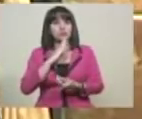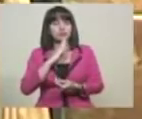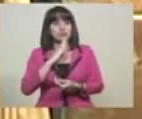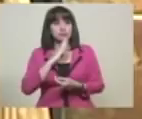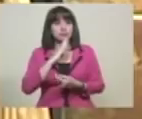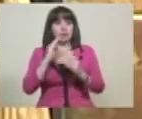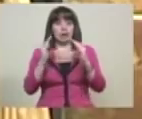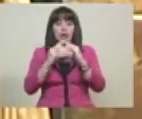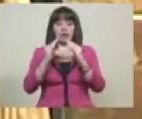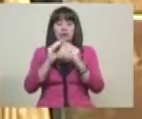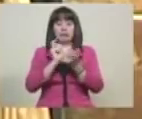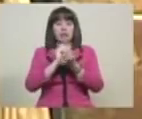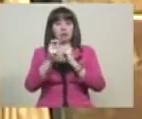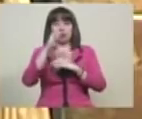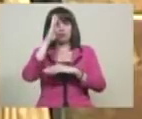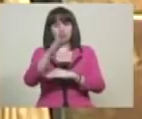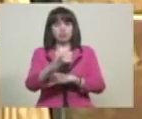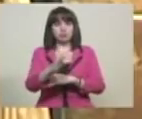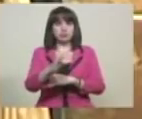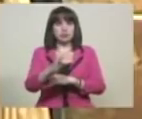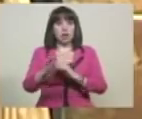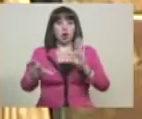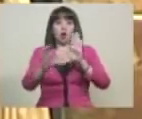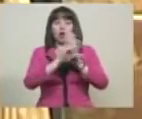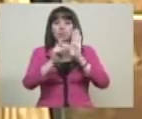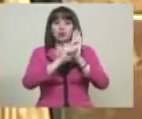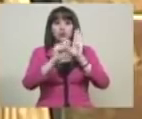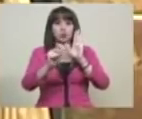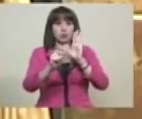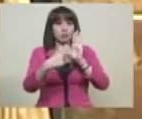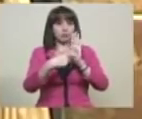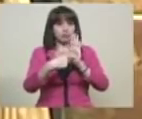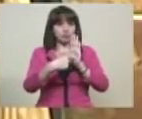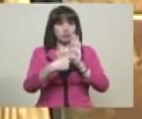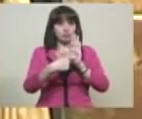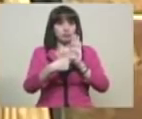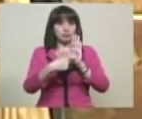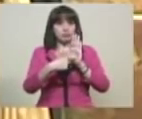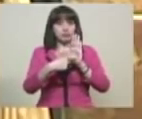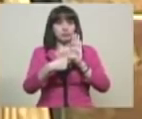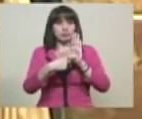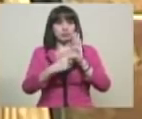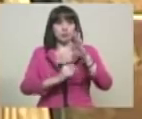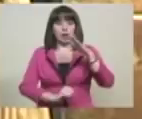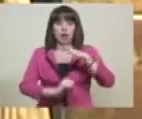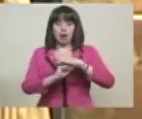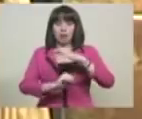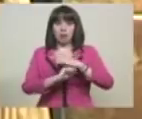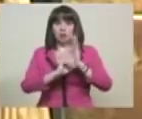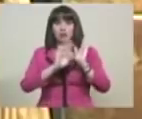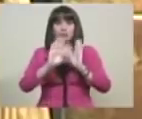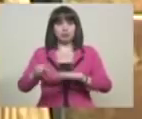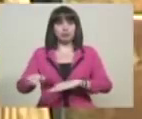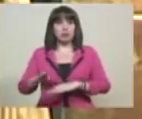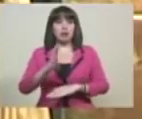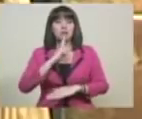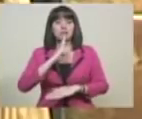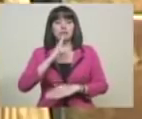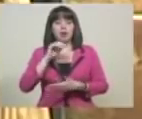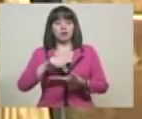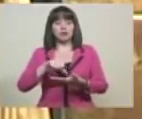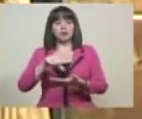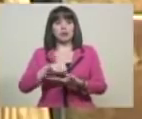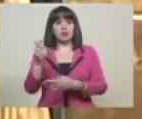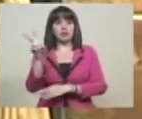que va a dirigir, como tiene que ser de acuerdo a la Constitución, nuestra institución rectora, el Banco Central